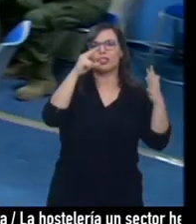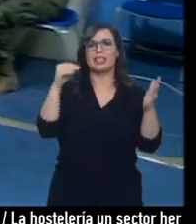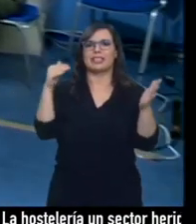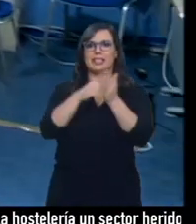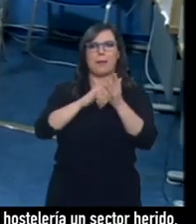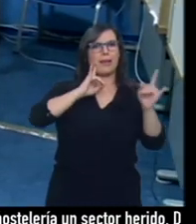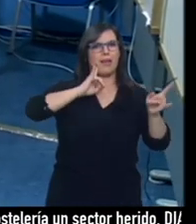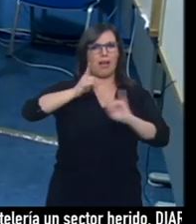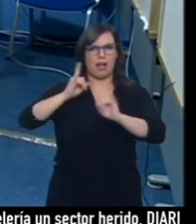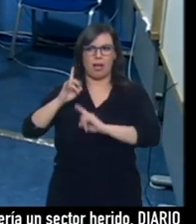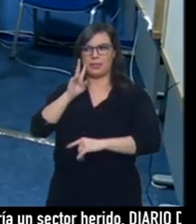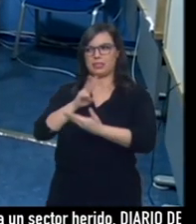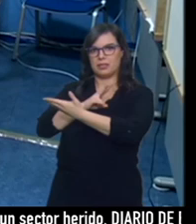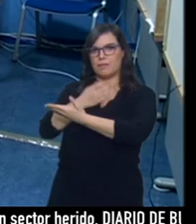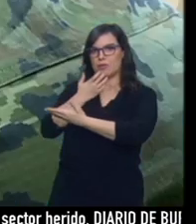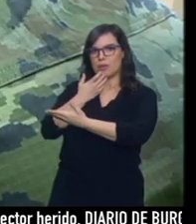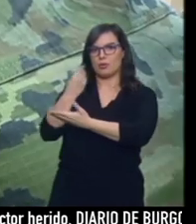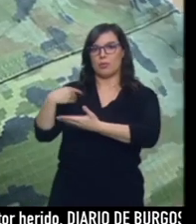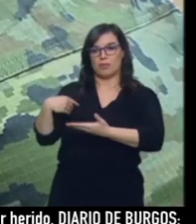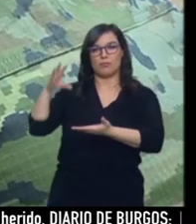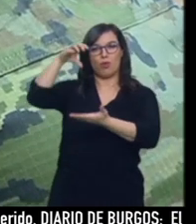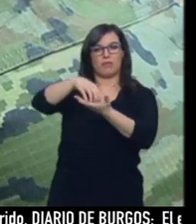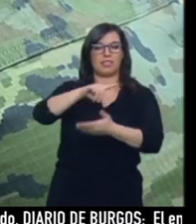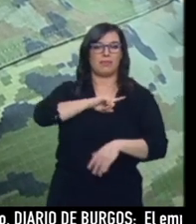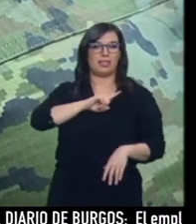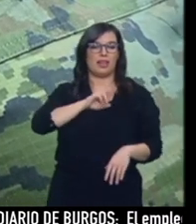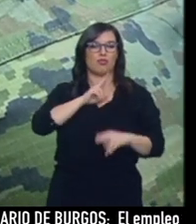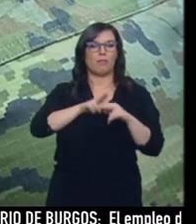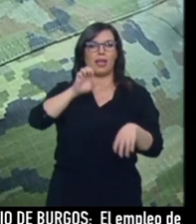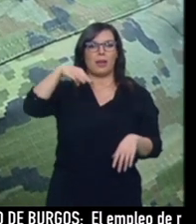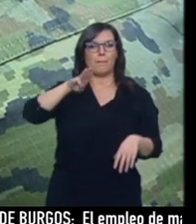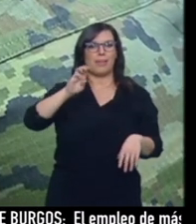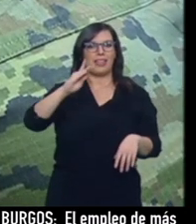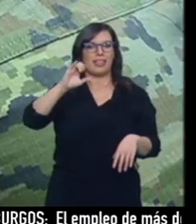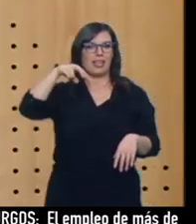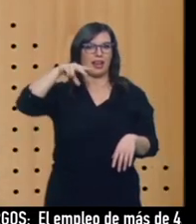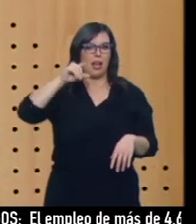desde puestos como este en la base del Empecinado, en Valladolid.